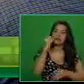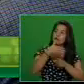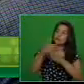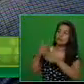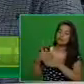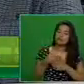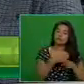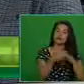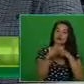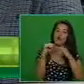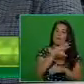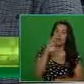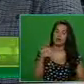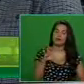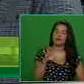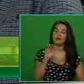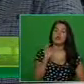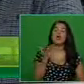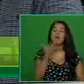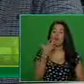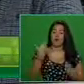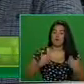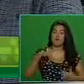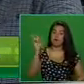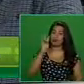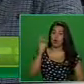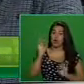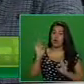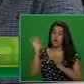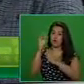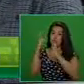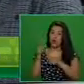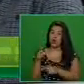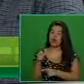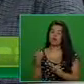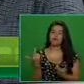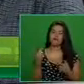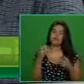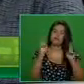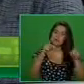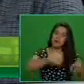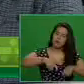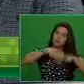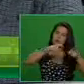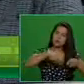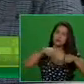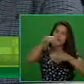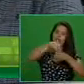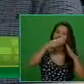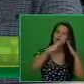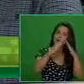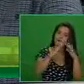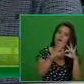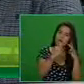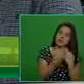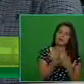caso venezolano, la agricultura familiar es un concepto realmente nuevo, un concepto que se está incorporando